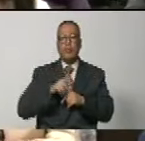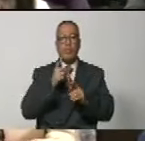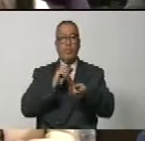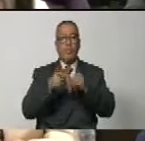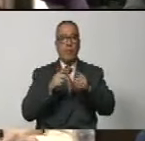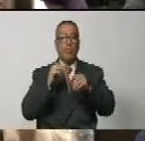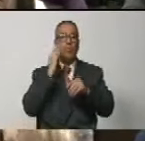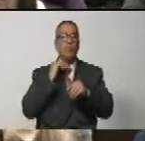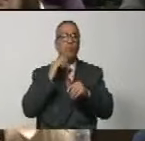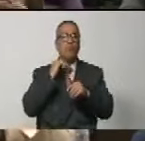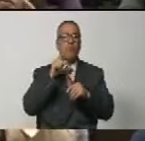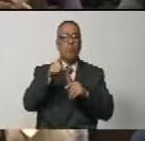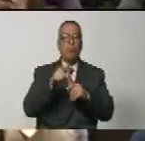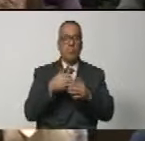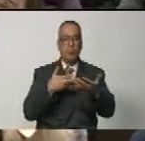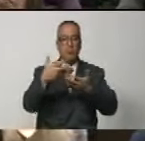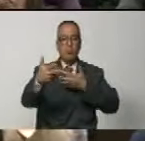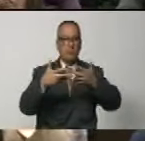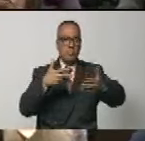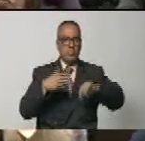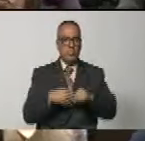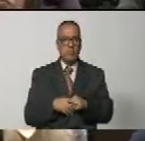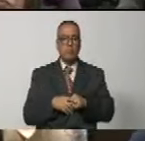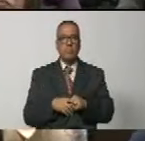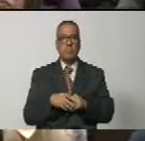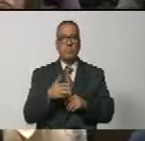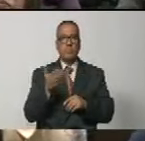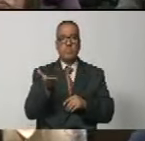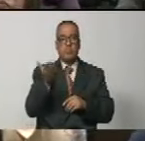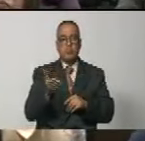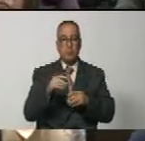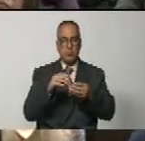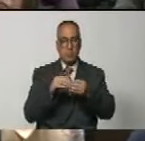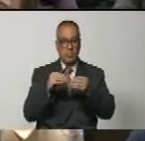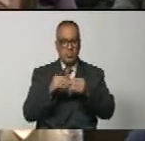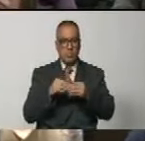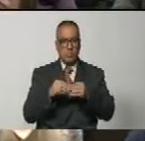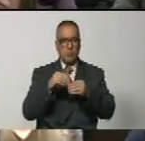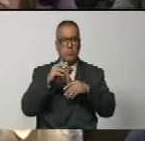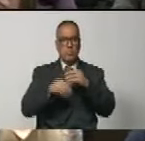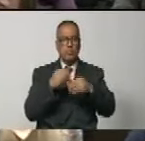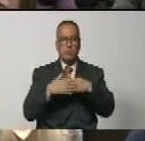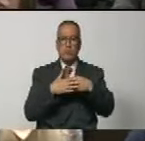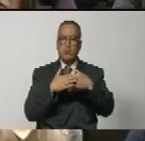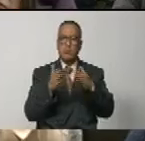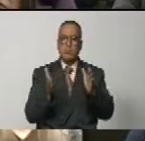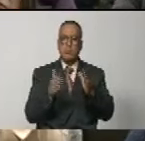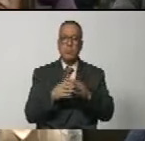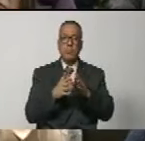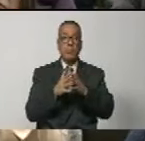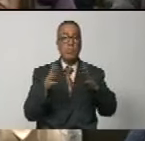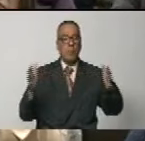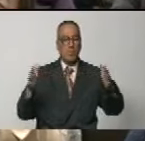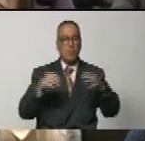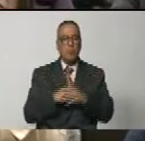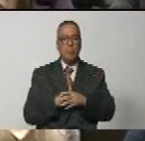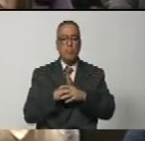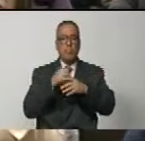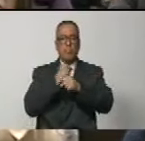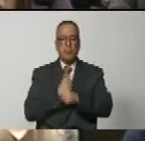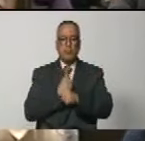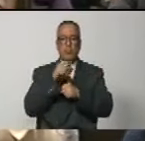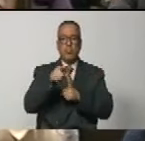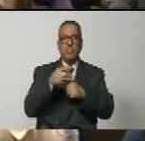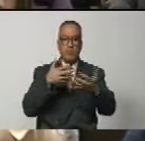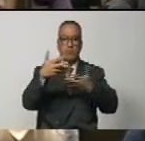algunas experiencias de intercambio, fundamentalmente en el área petroquímica se abre grandes expectativas